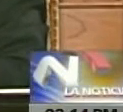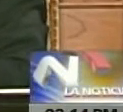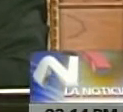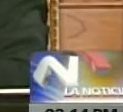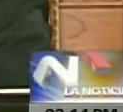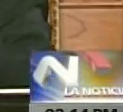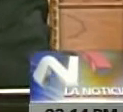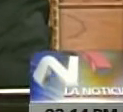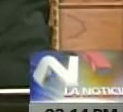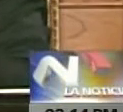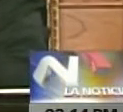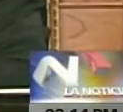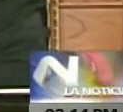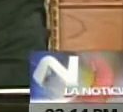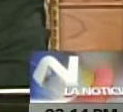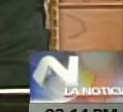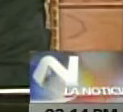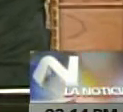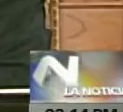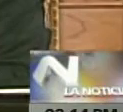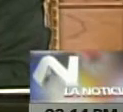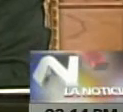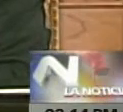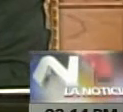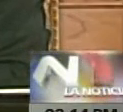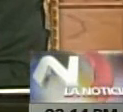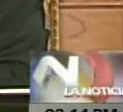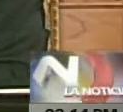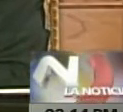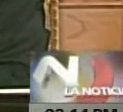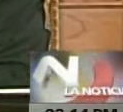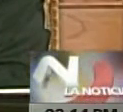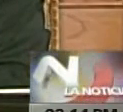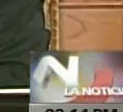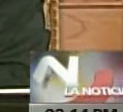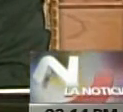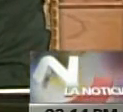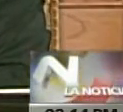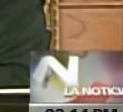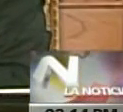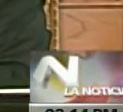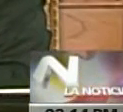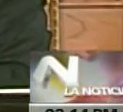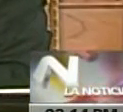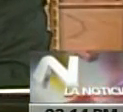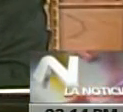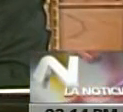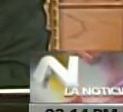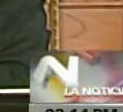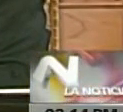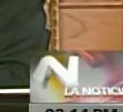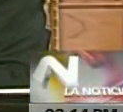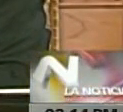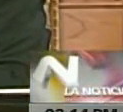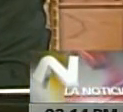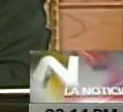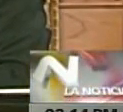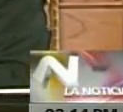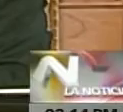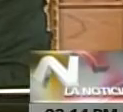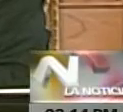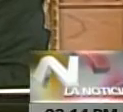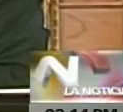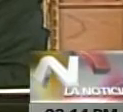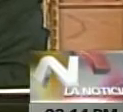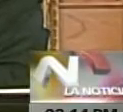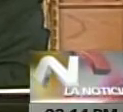esta oficina hay que incorporar directamente a las comunidades indígenas, a las comunidades campesinas, a las comunidades de la